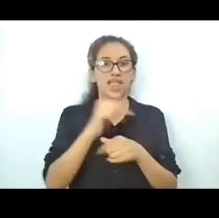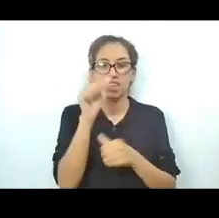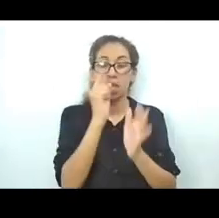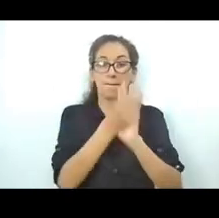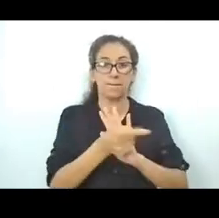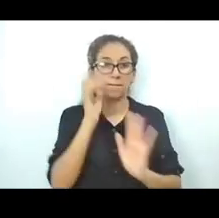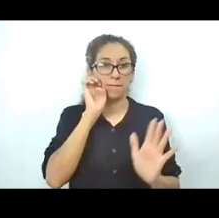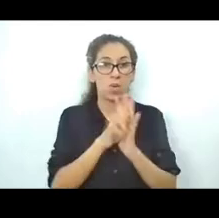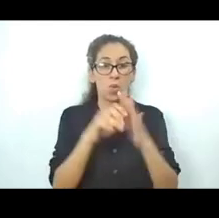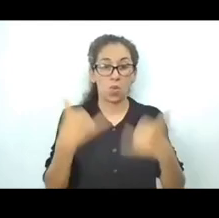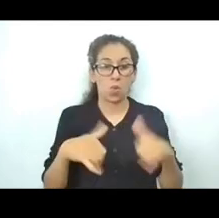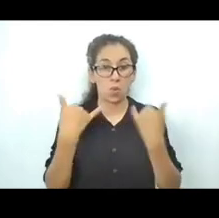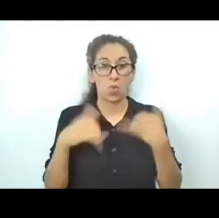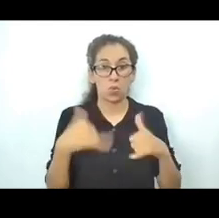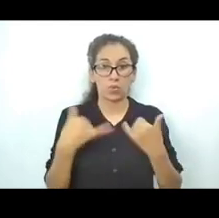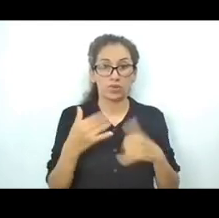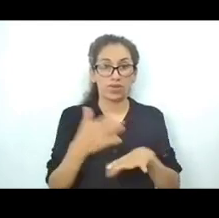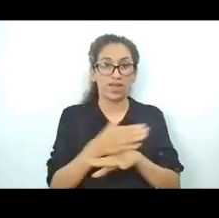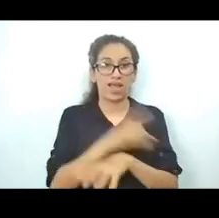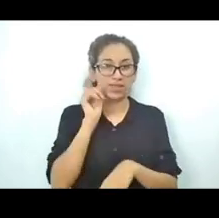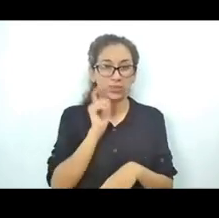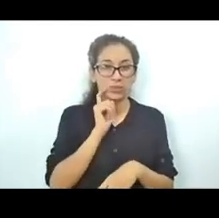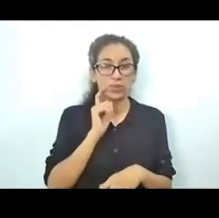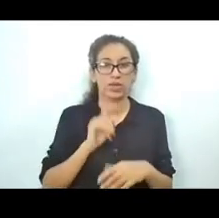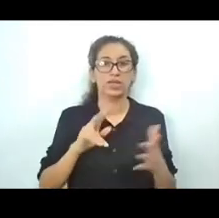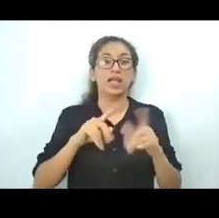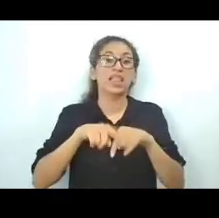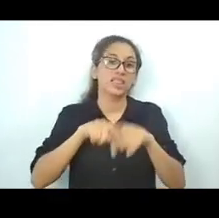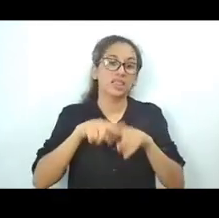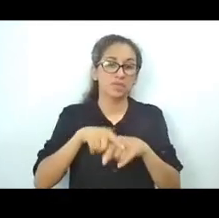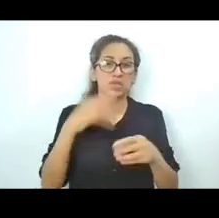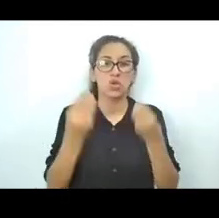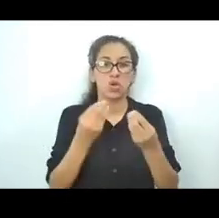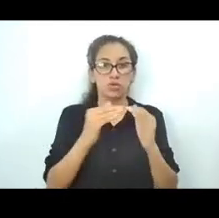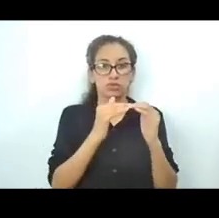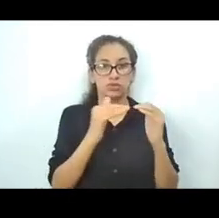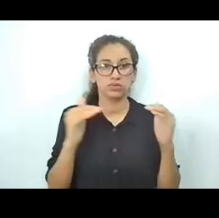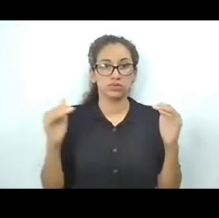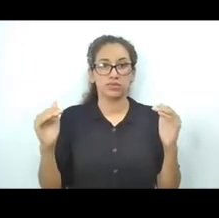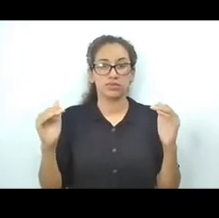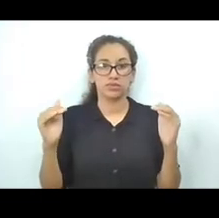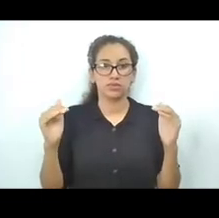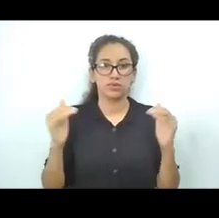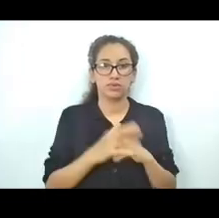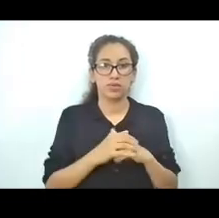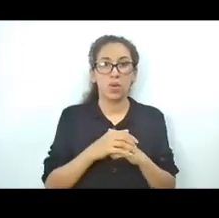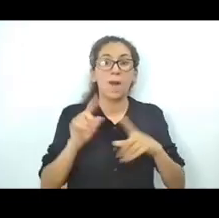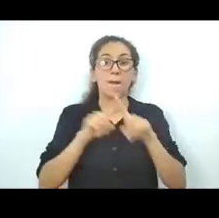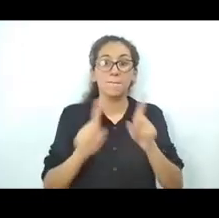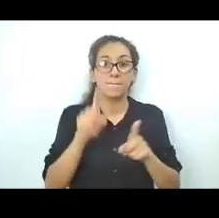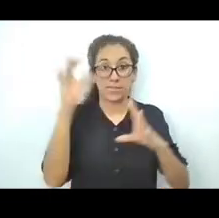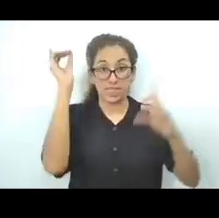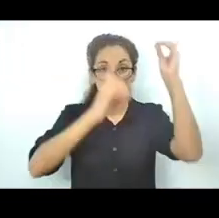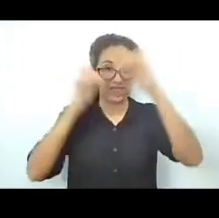ejemplo, en juegos previos, depende pues cómo uno lleva esa excitación en el tiempo. Pero si hay una